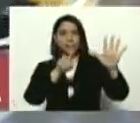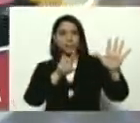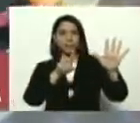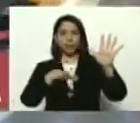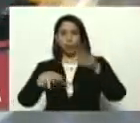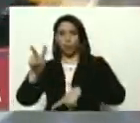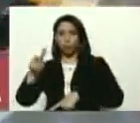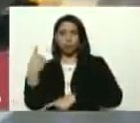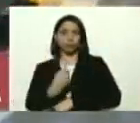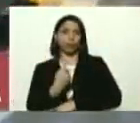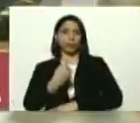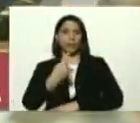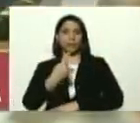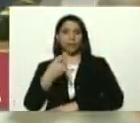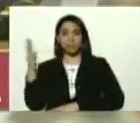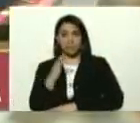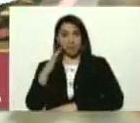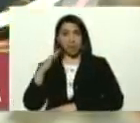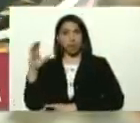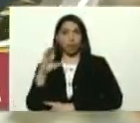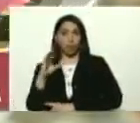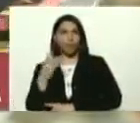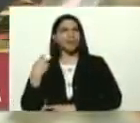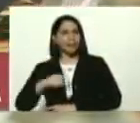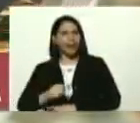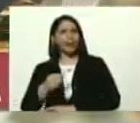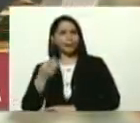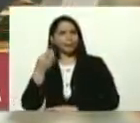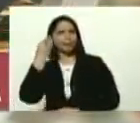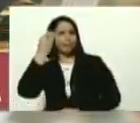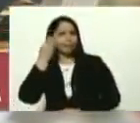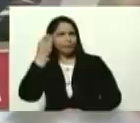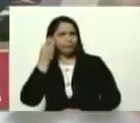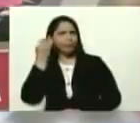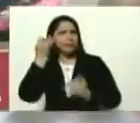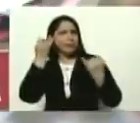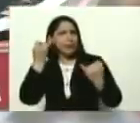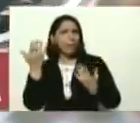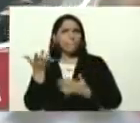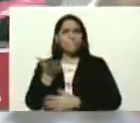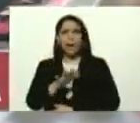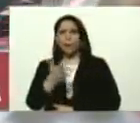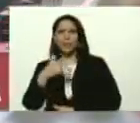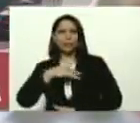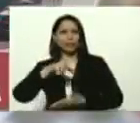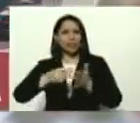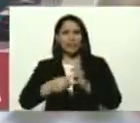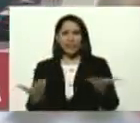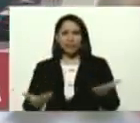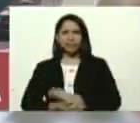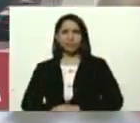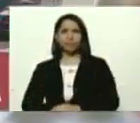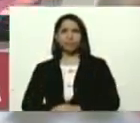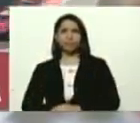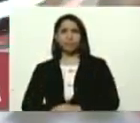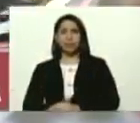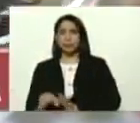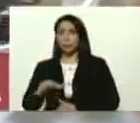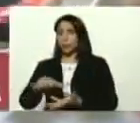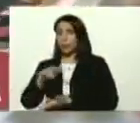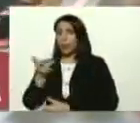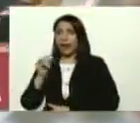1.612 solamente son de Colombia. Para que tengas una magnitud y una idea de lo que representa este